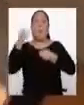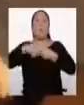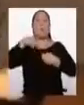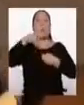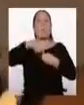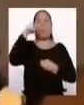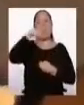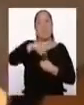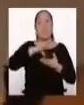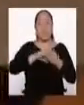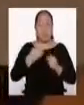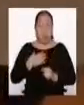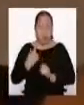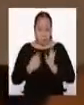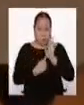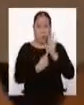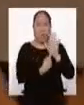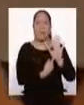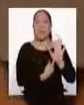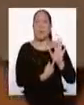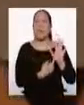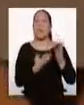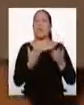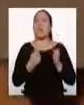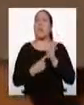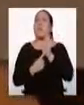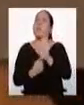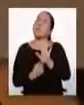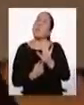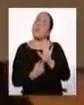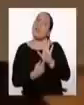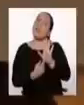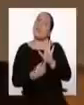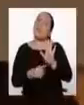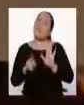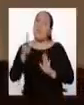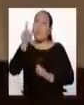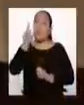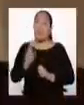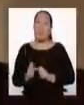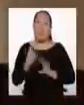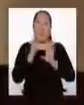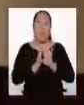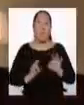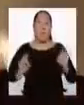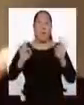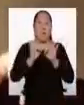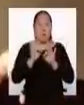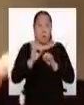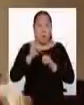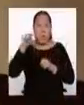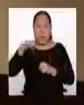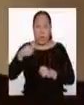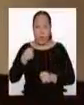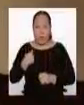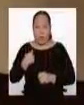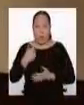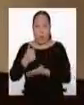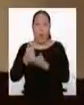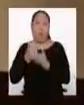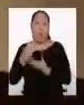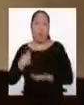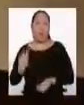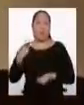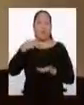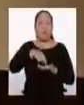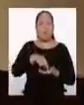historia. Ya me presenté, pero quiero presentarles a uno de los principales personajes que han originado que esté parado aquí y